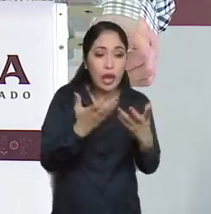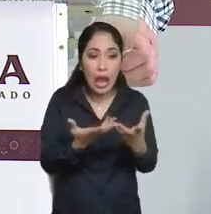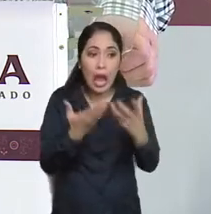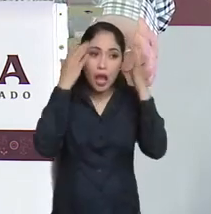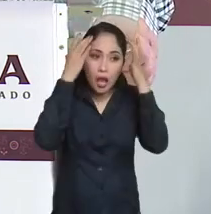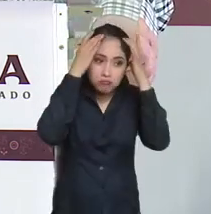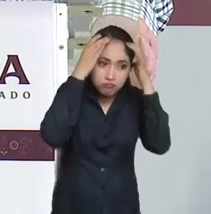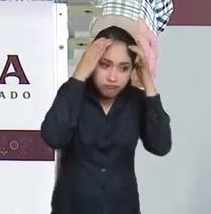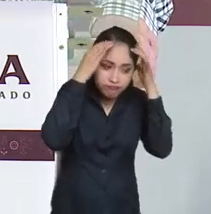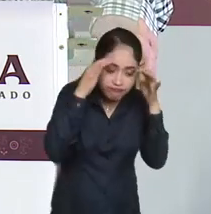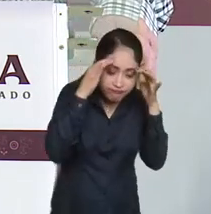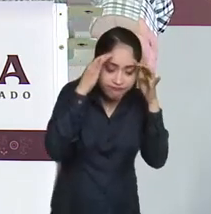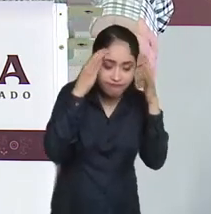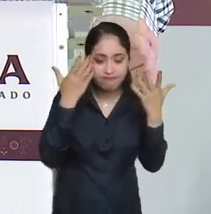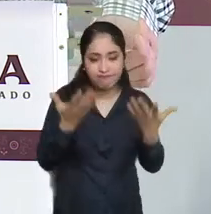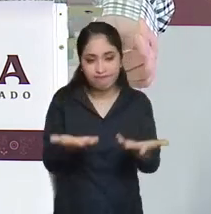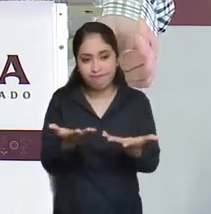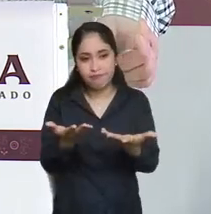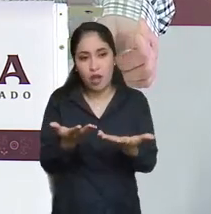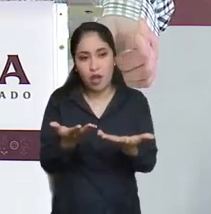el casco y